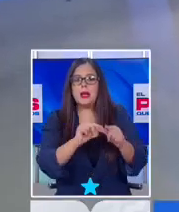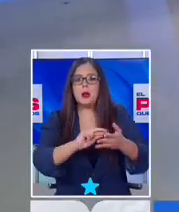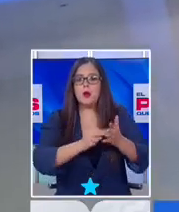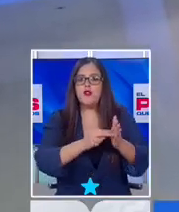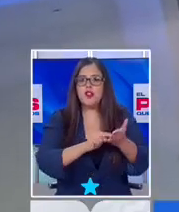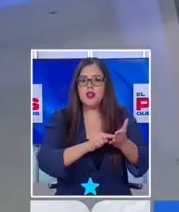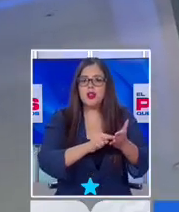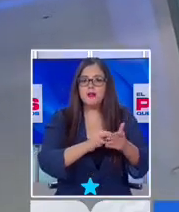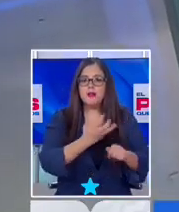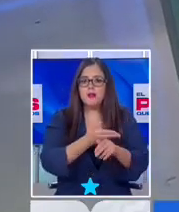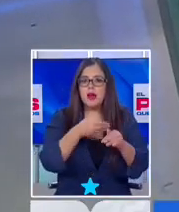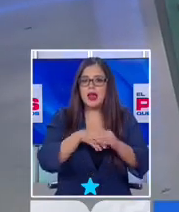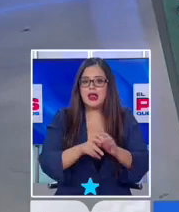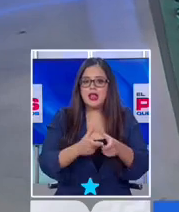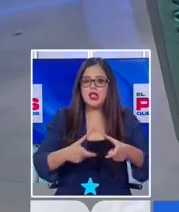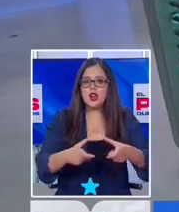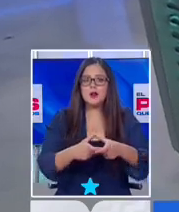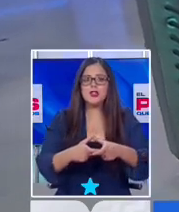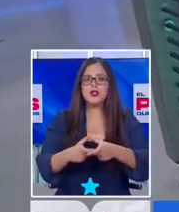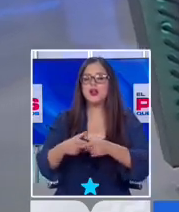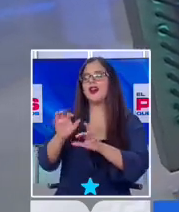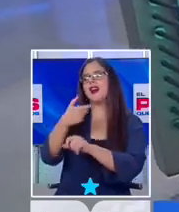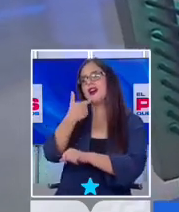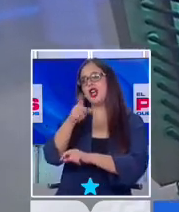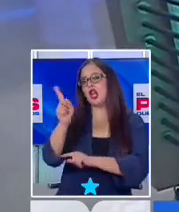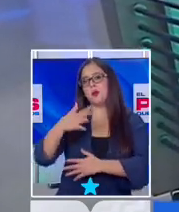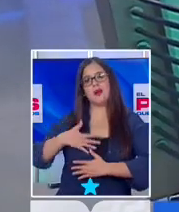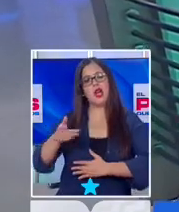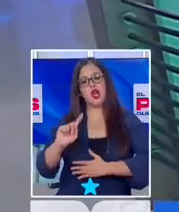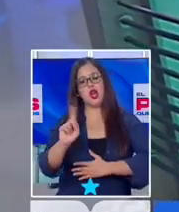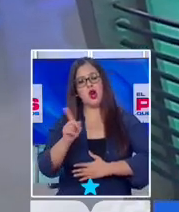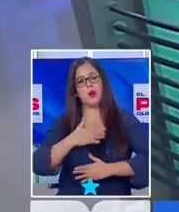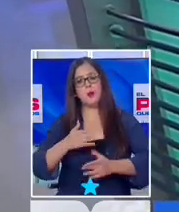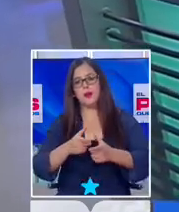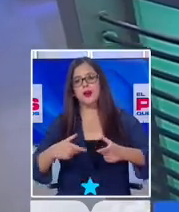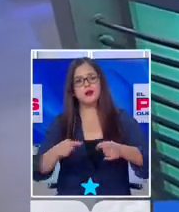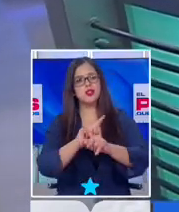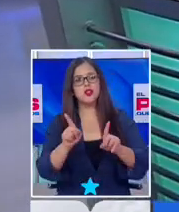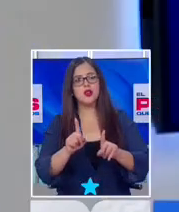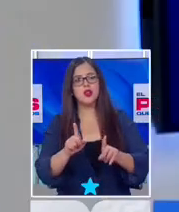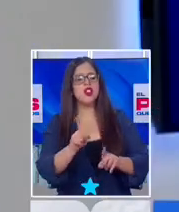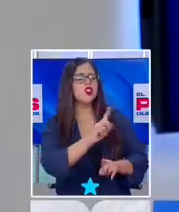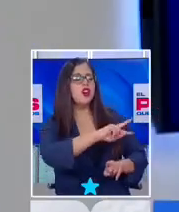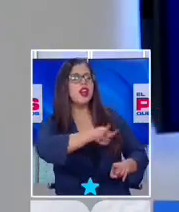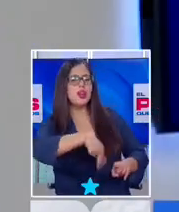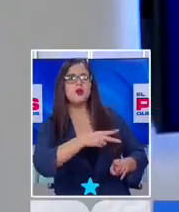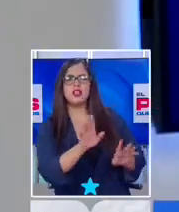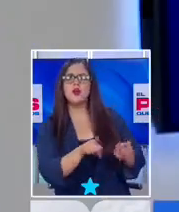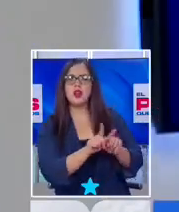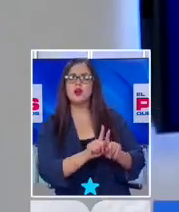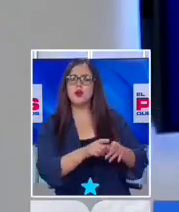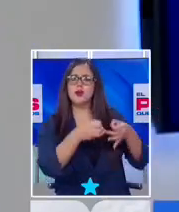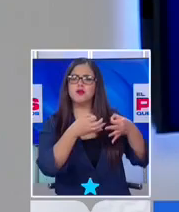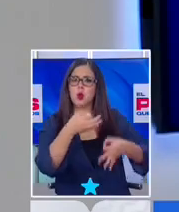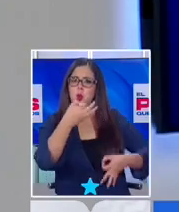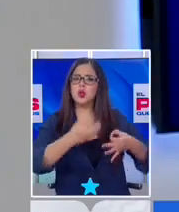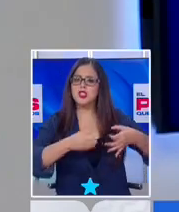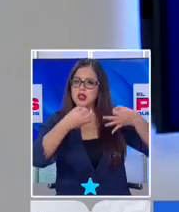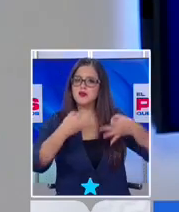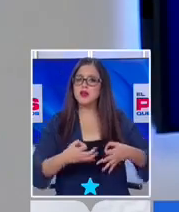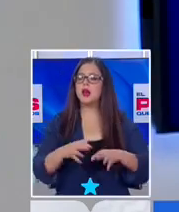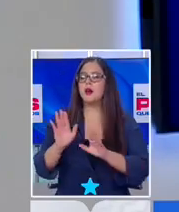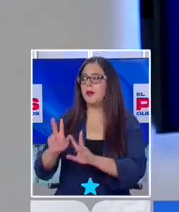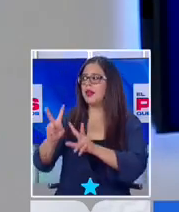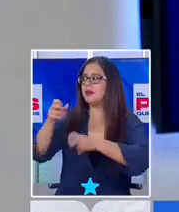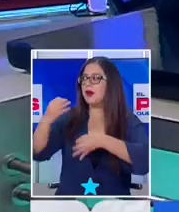del amor y son lleva bien importante y no la mía claramente con ustedes que reinician justicia no la